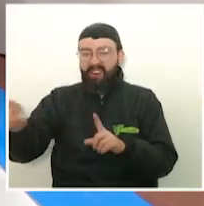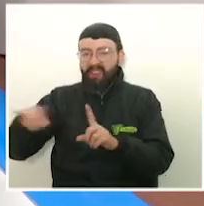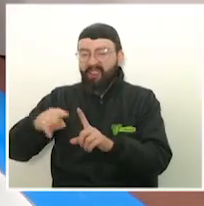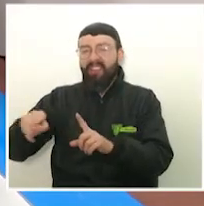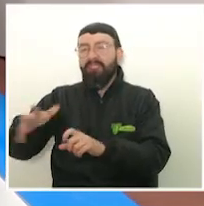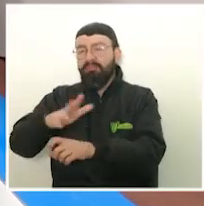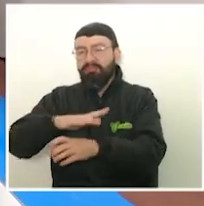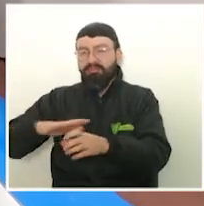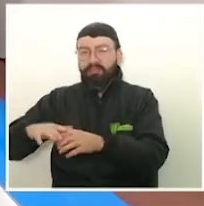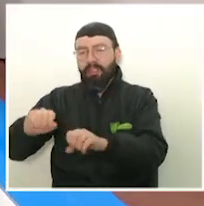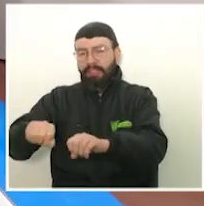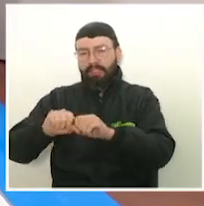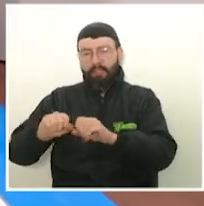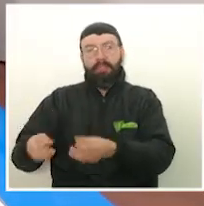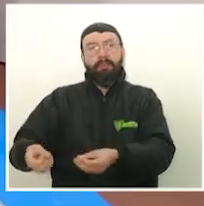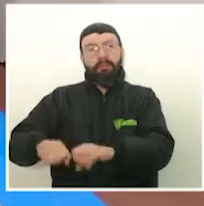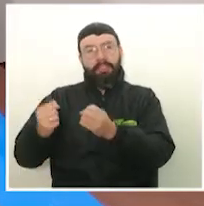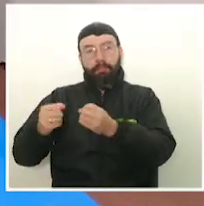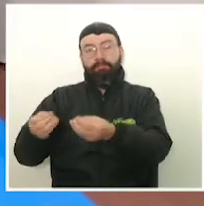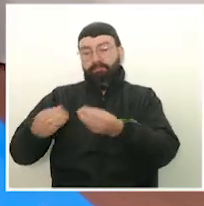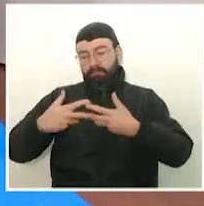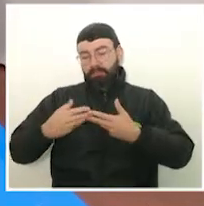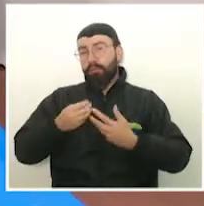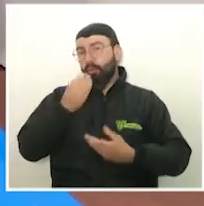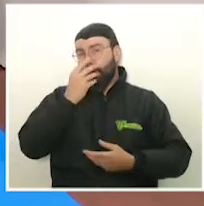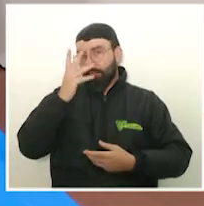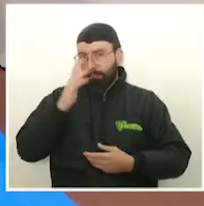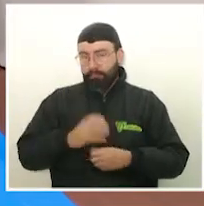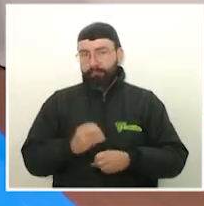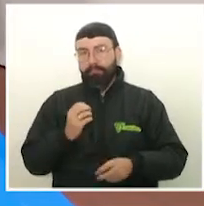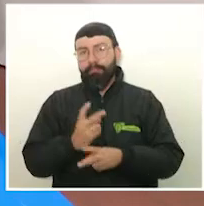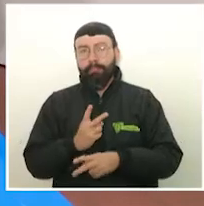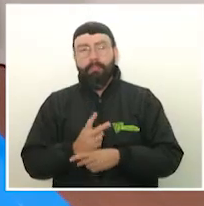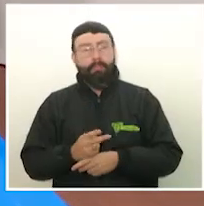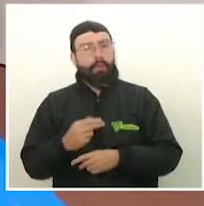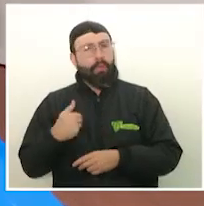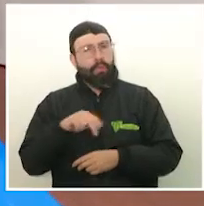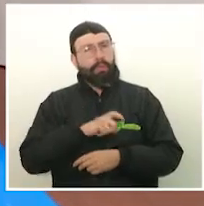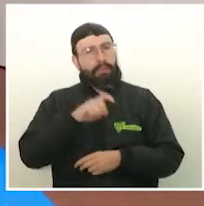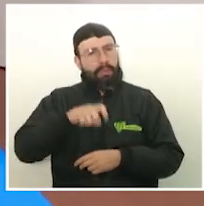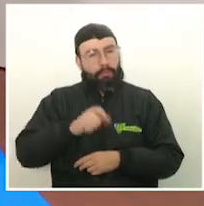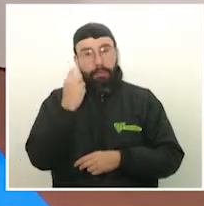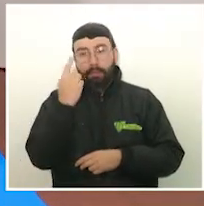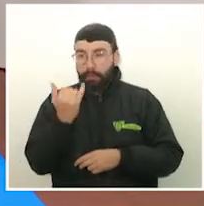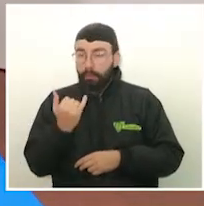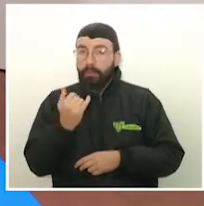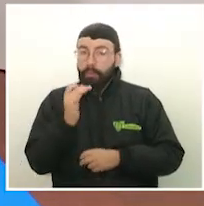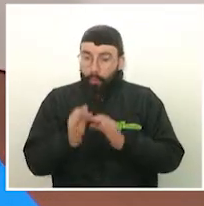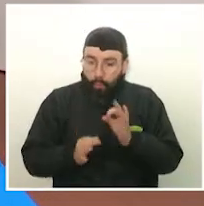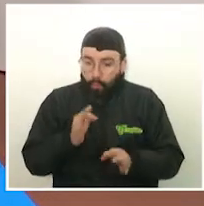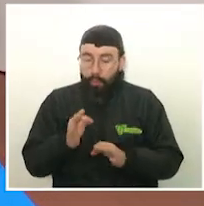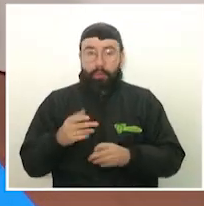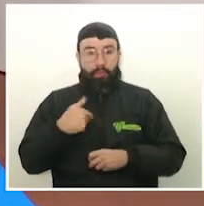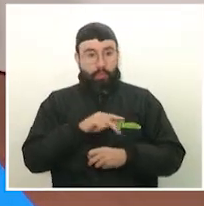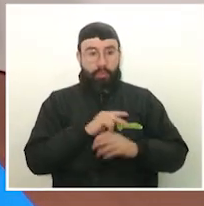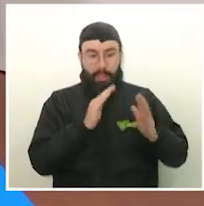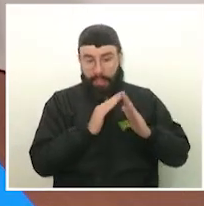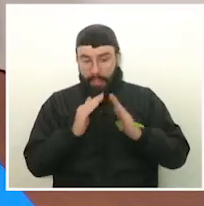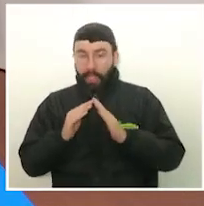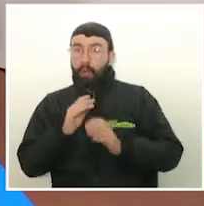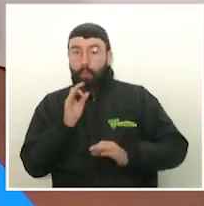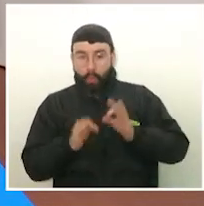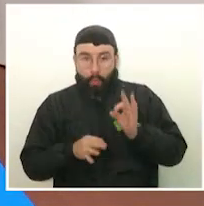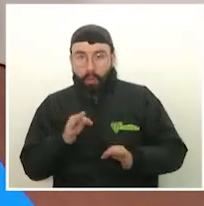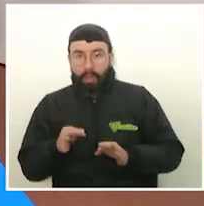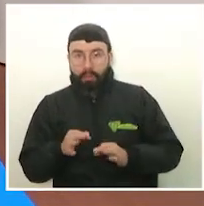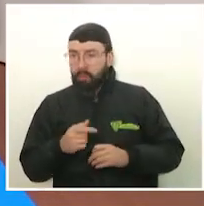ambiente. Y que las personas entendamos que si no empezamos a cuidar nosotros desde nuestros hogares, realmente no vamos a